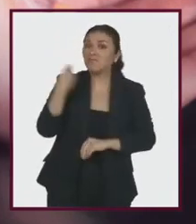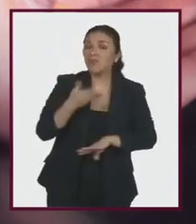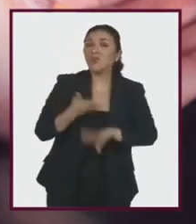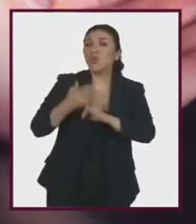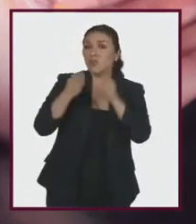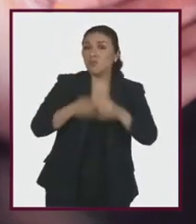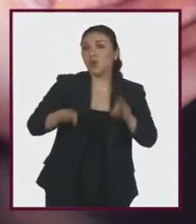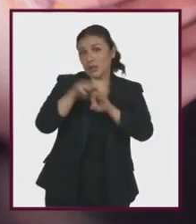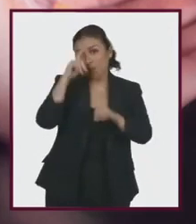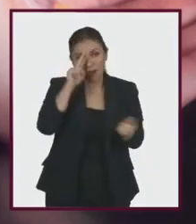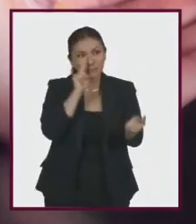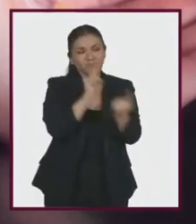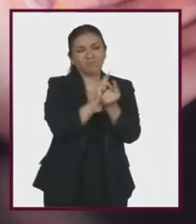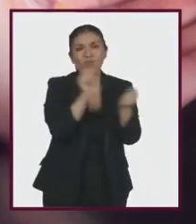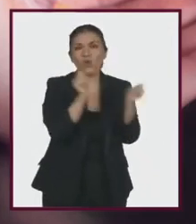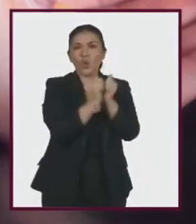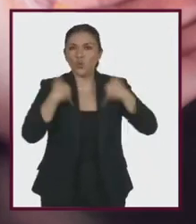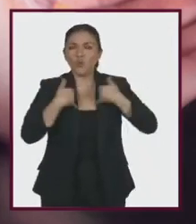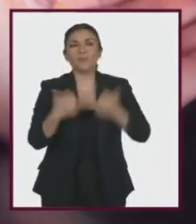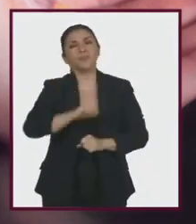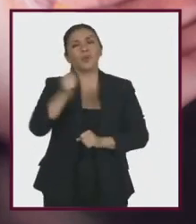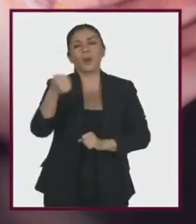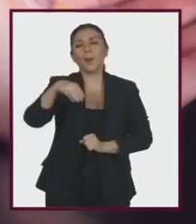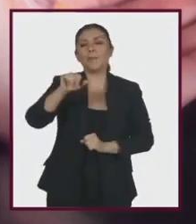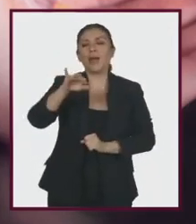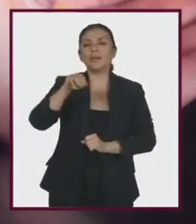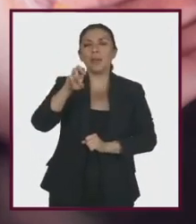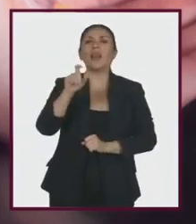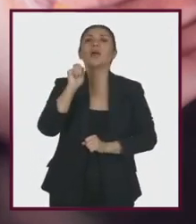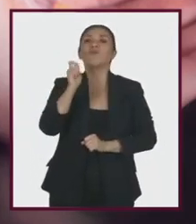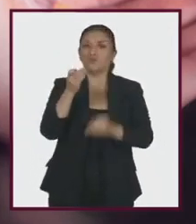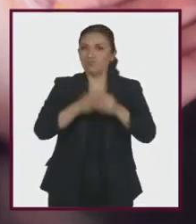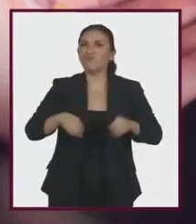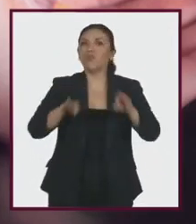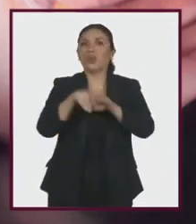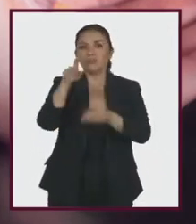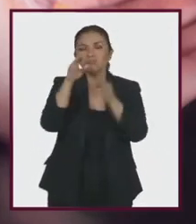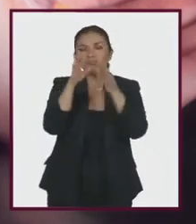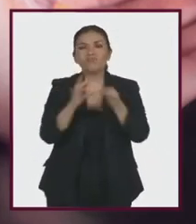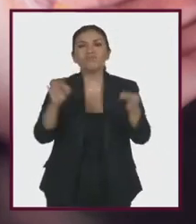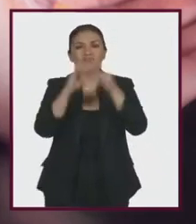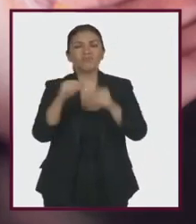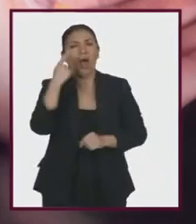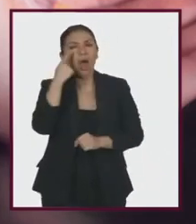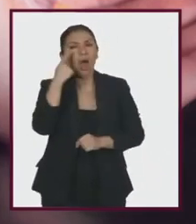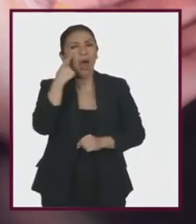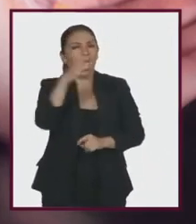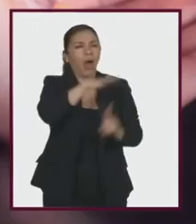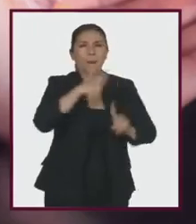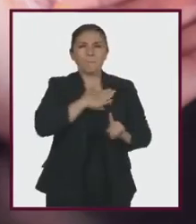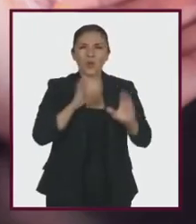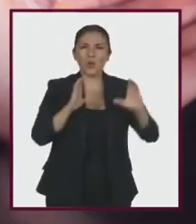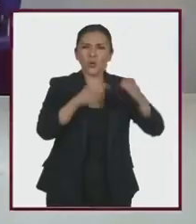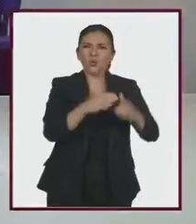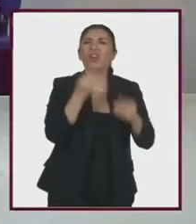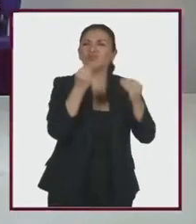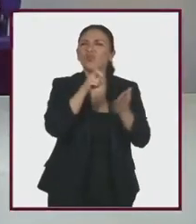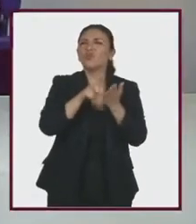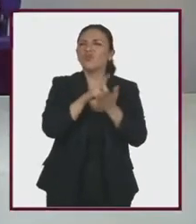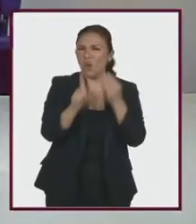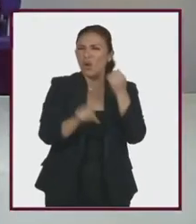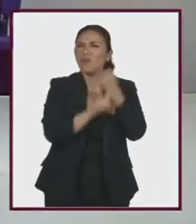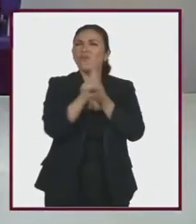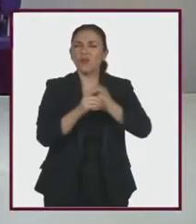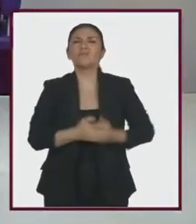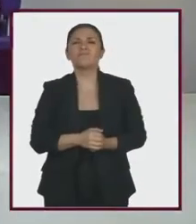chicos. Maribel Barraza, muy interesante la información. La drogadicción es un problema latente en mi comunidad, qué lamentable. Mar Sosa, interesante